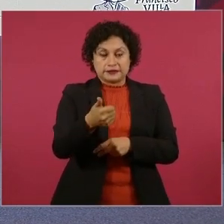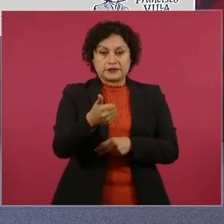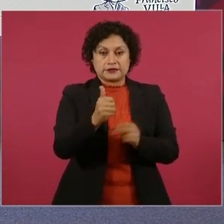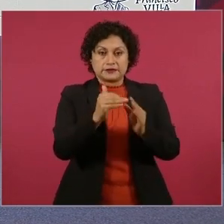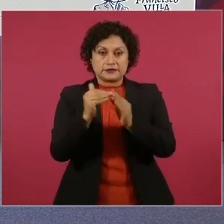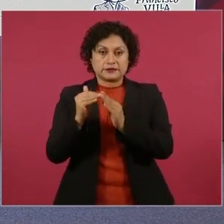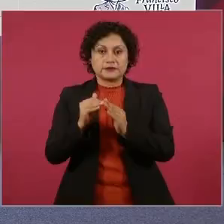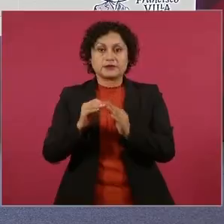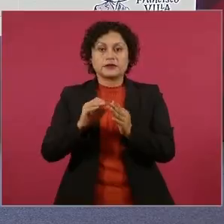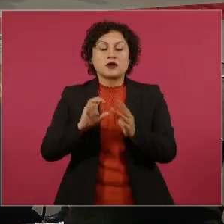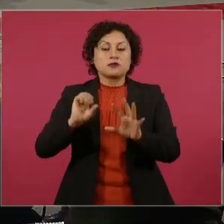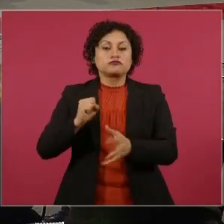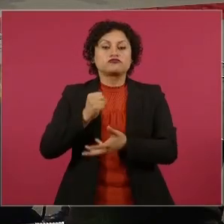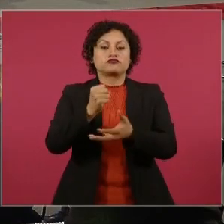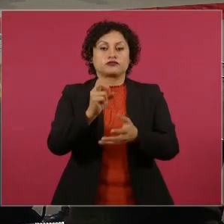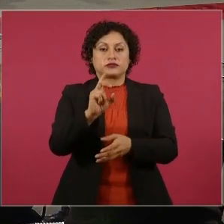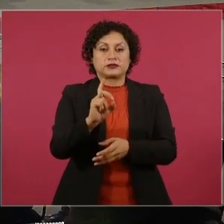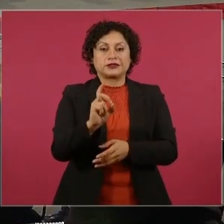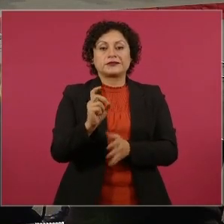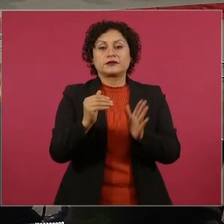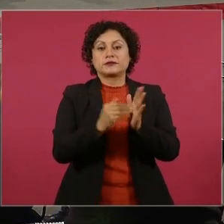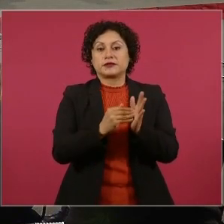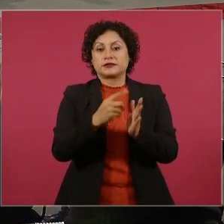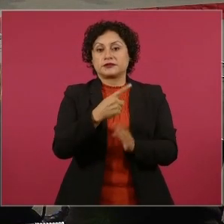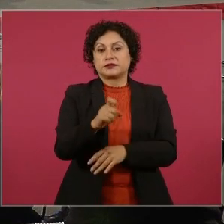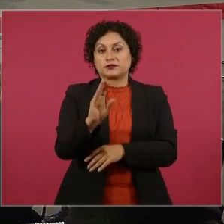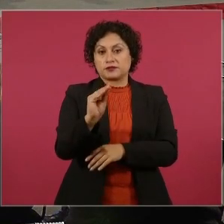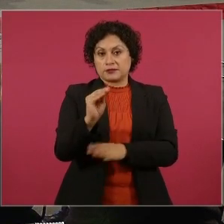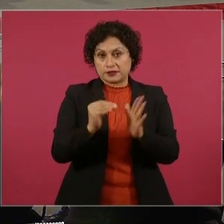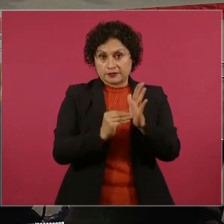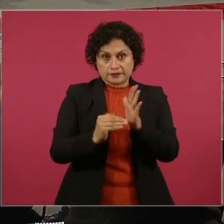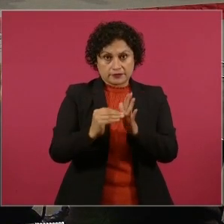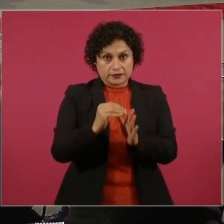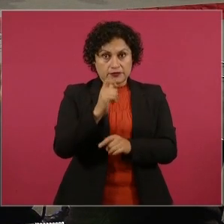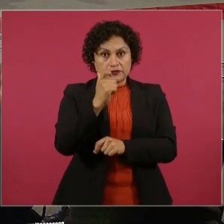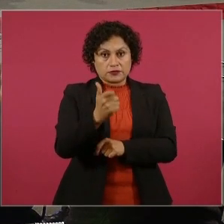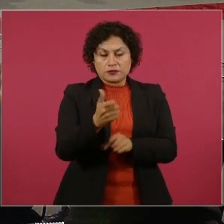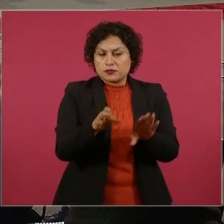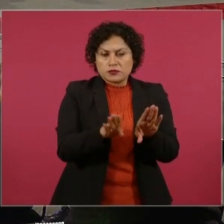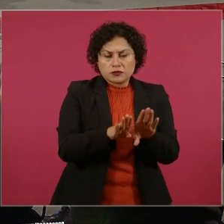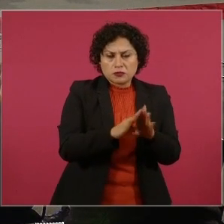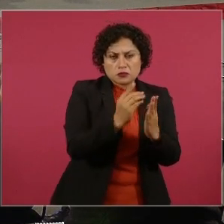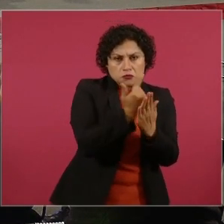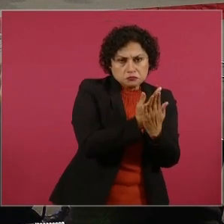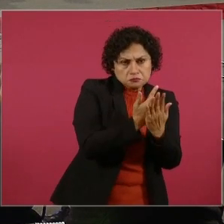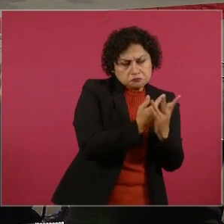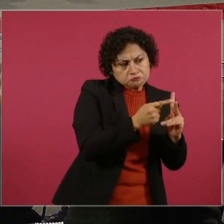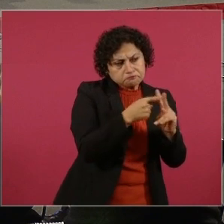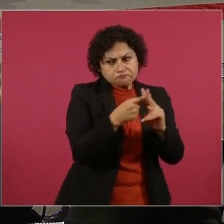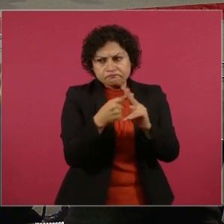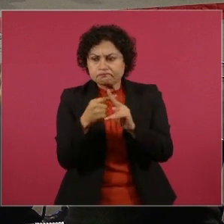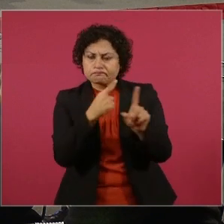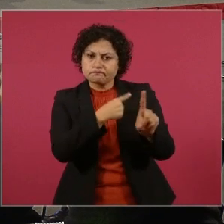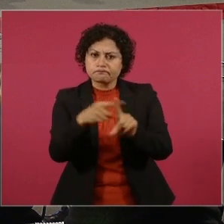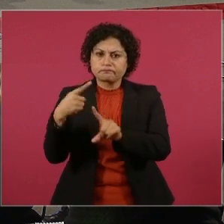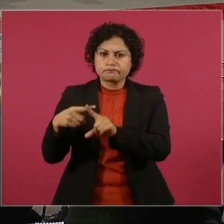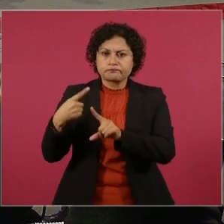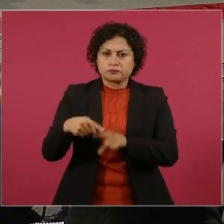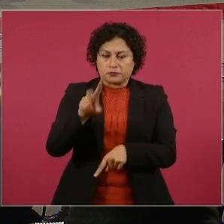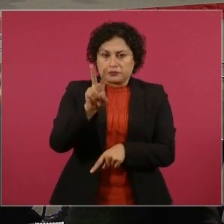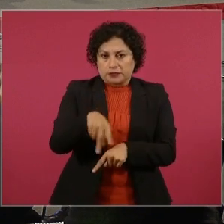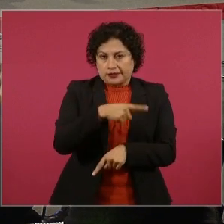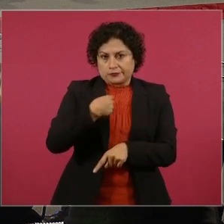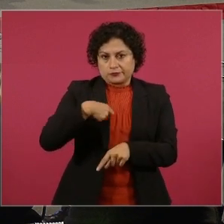de 30190 millones de pesos el desglose vendría haciendo y y es interesante y es una tendencia que hemos venido